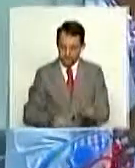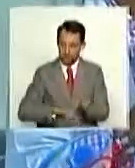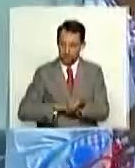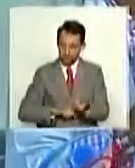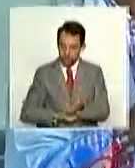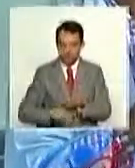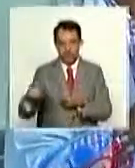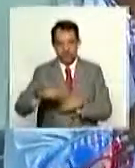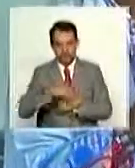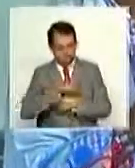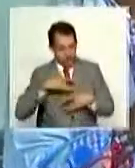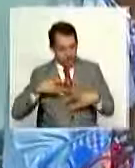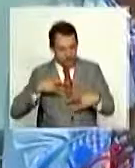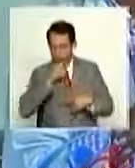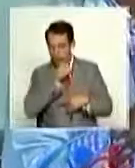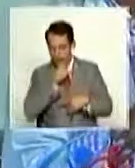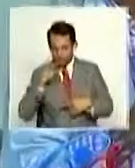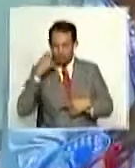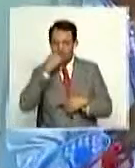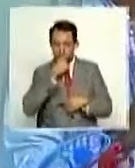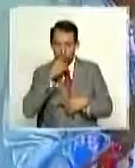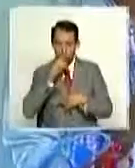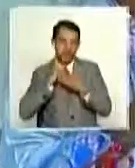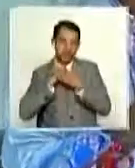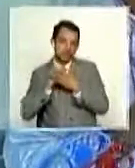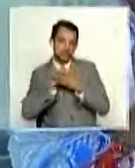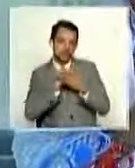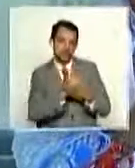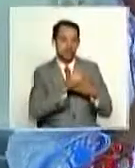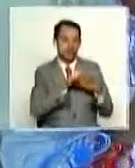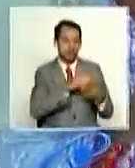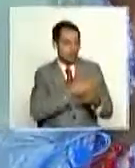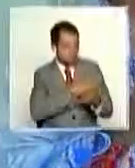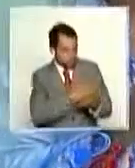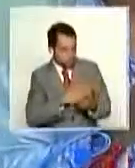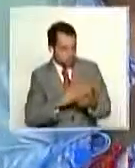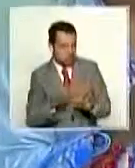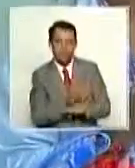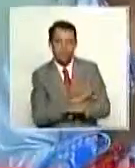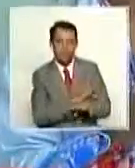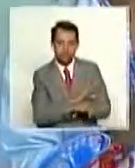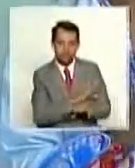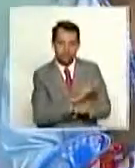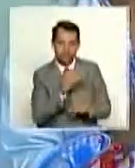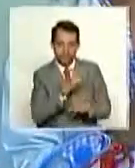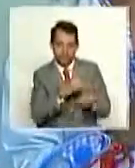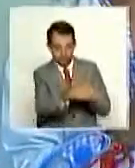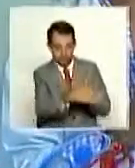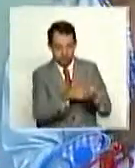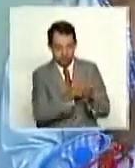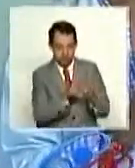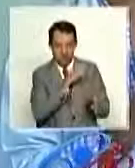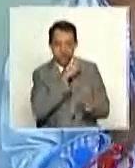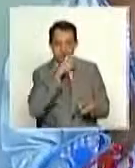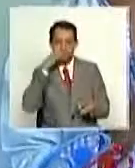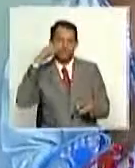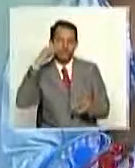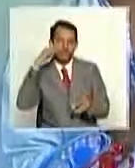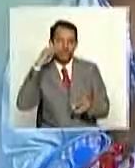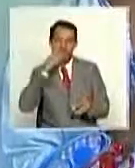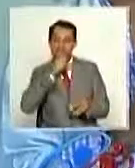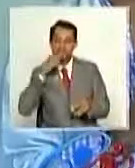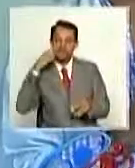pues queremos poner al servicio de la comunidad unos equipos de diagnóstico odontológico